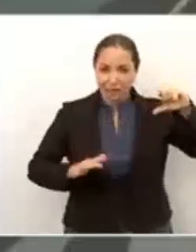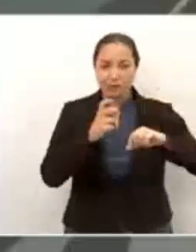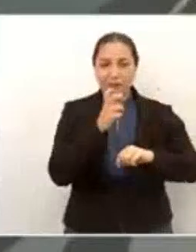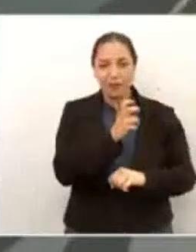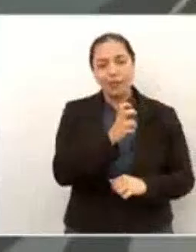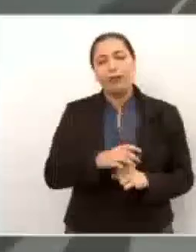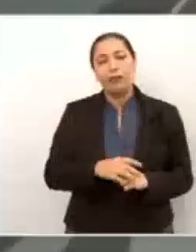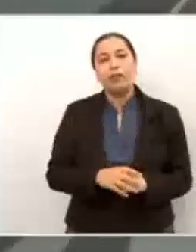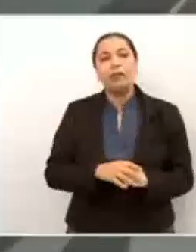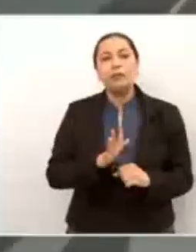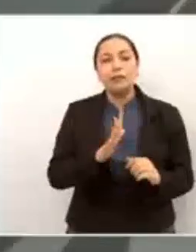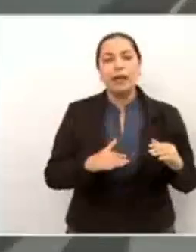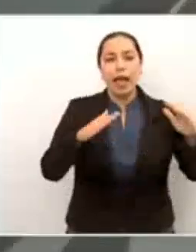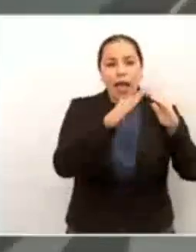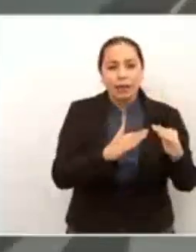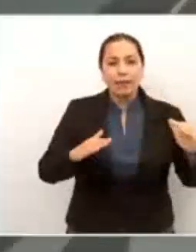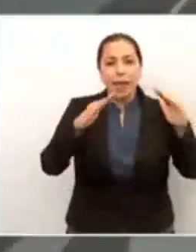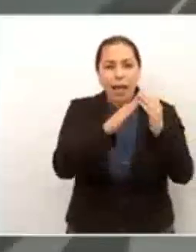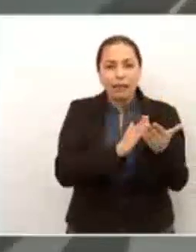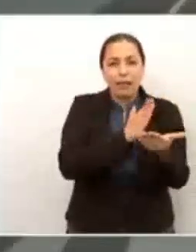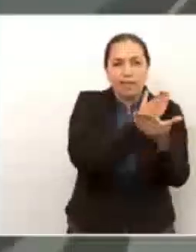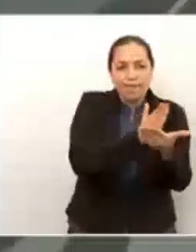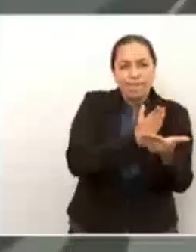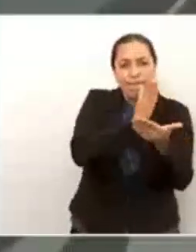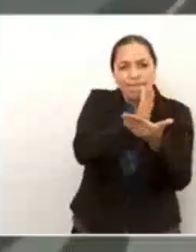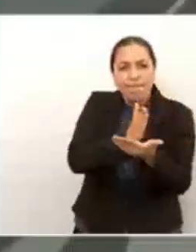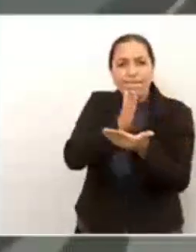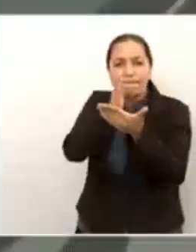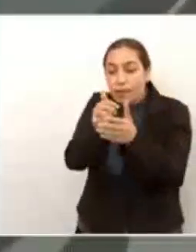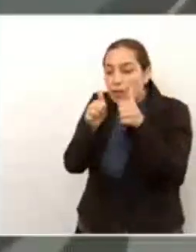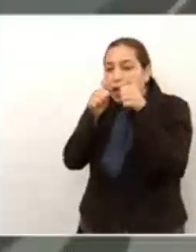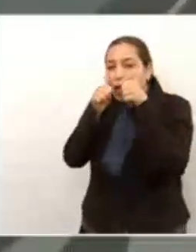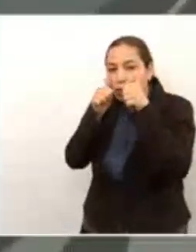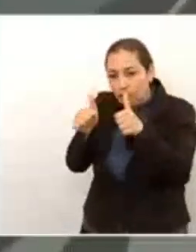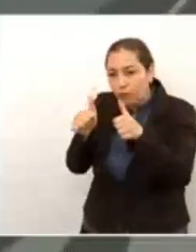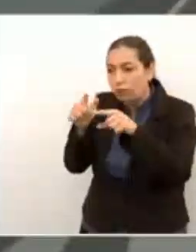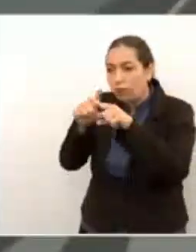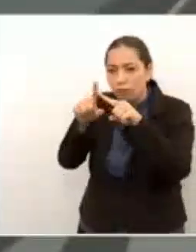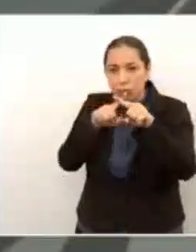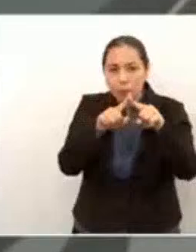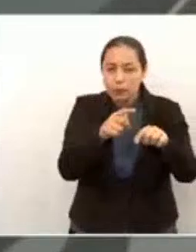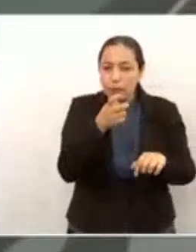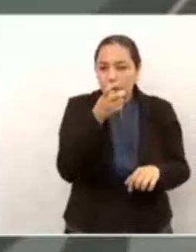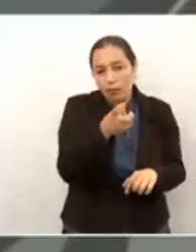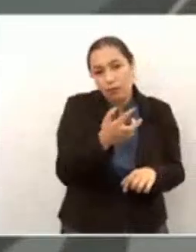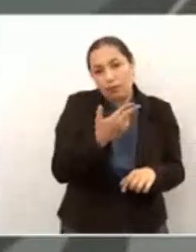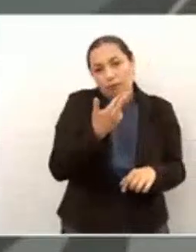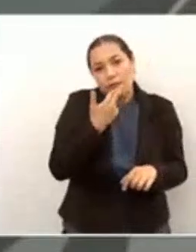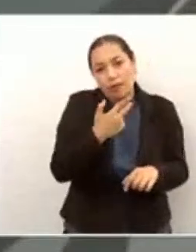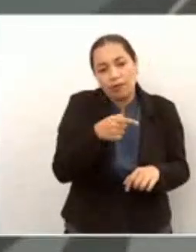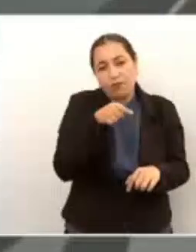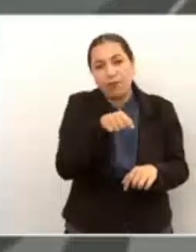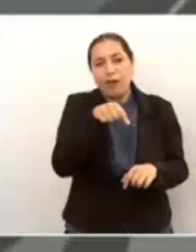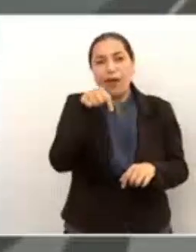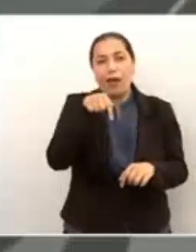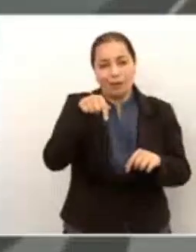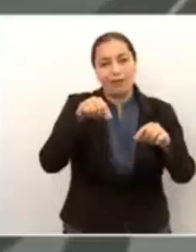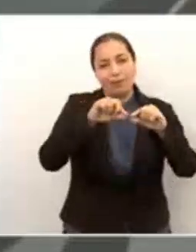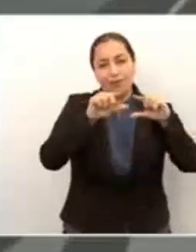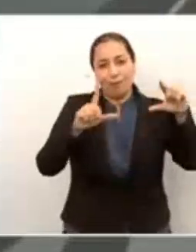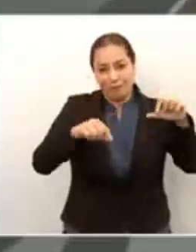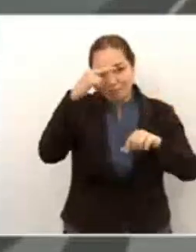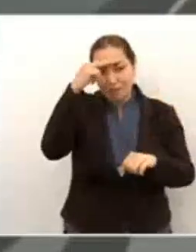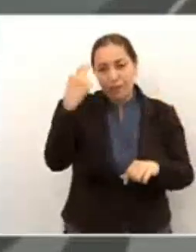territorio, casa por casa, atendiendo a lo mejor de México, a las y los adultos mayores. Les tocan